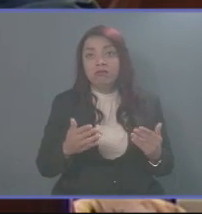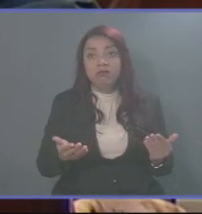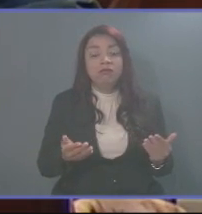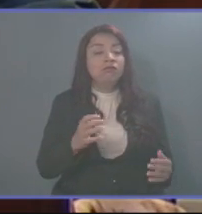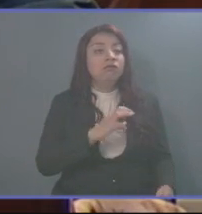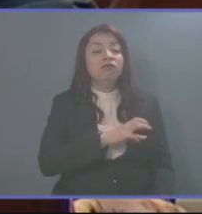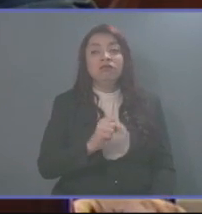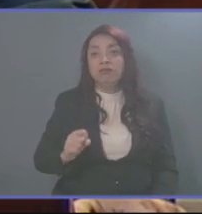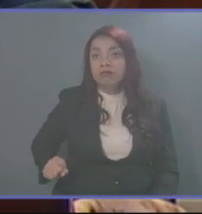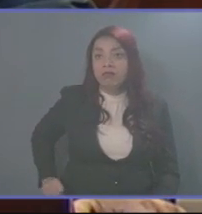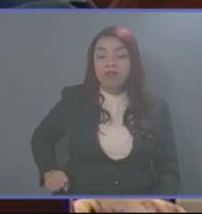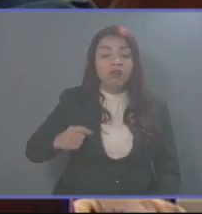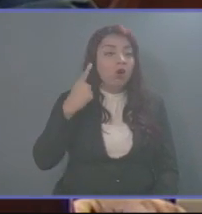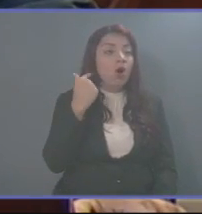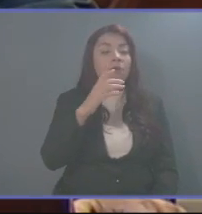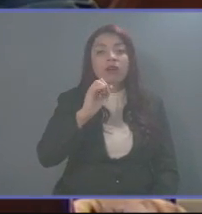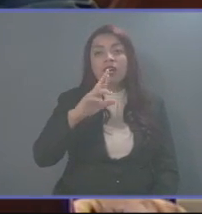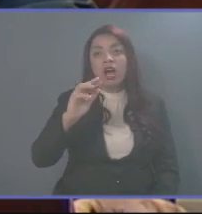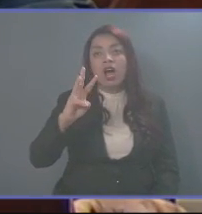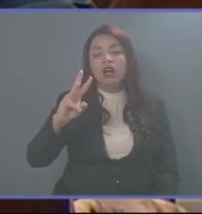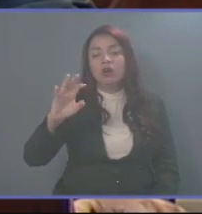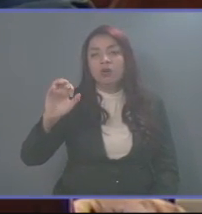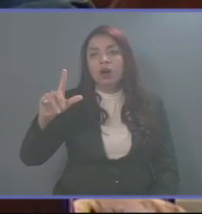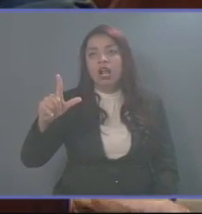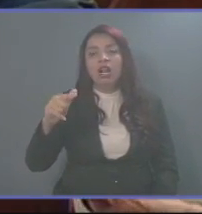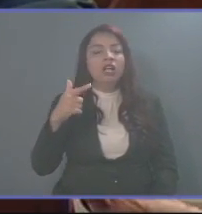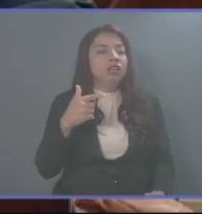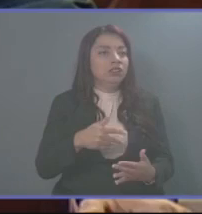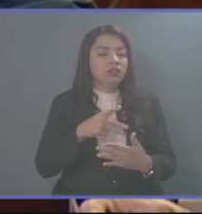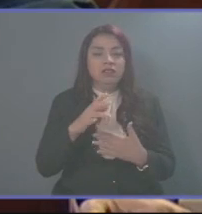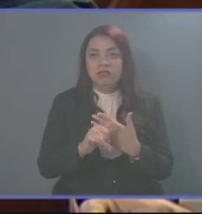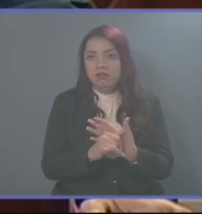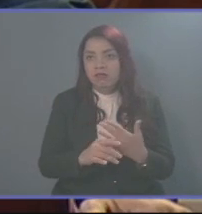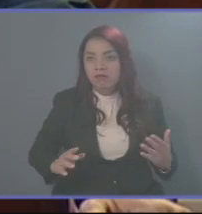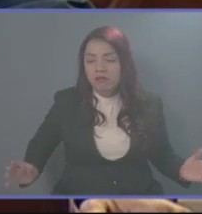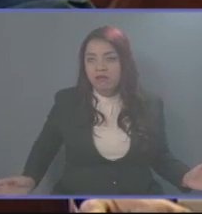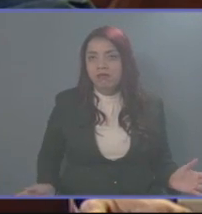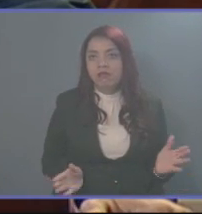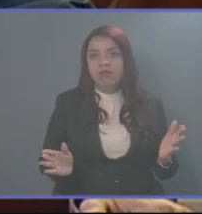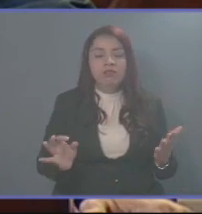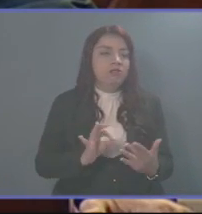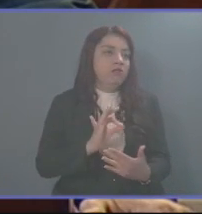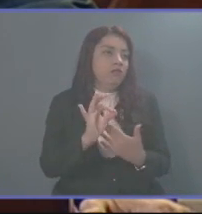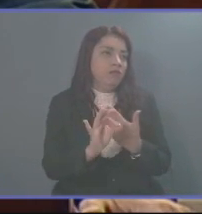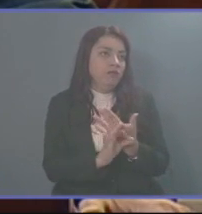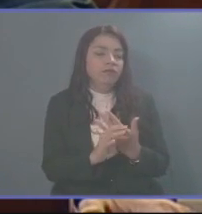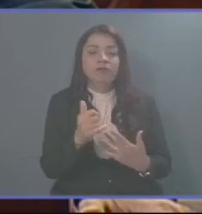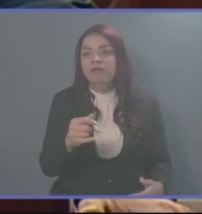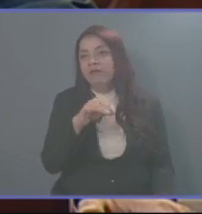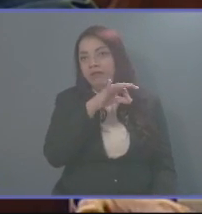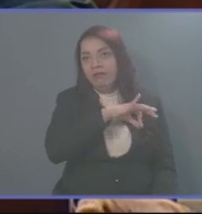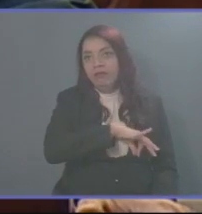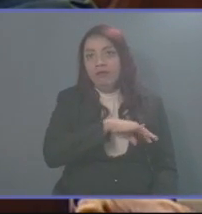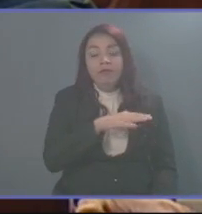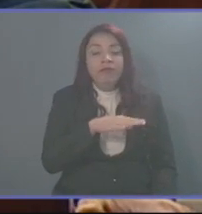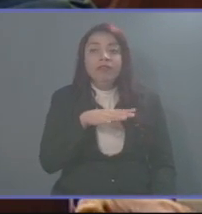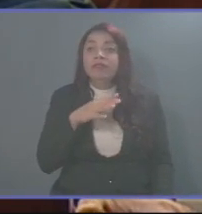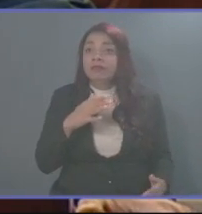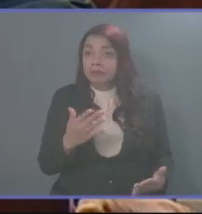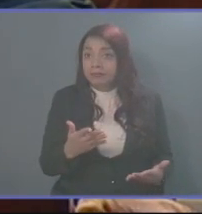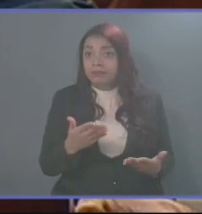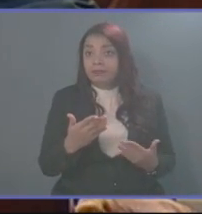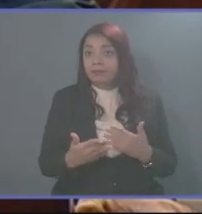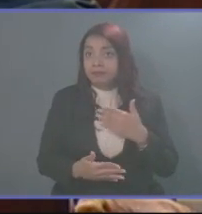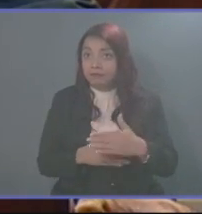el señor Cardwell ha impulsado proyectos y programas en beneficio de la población,